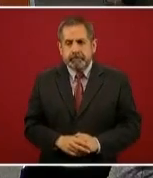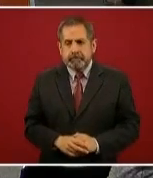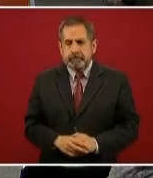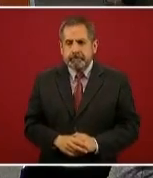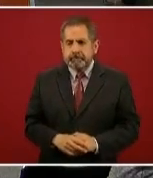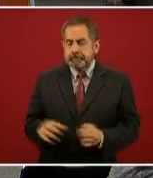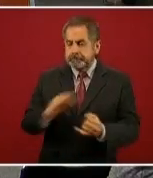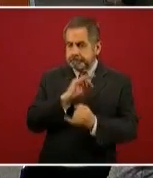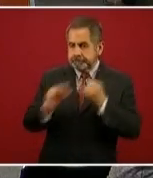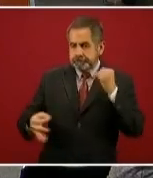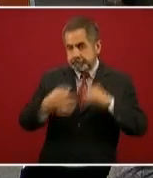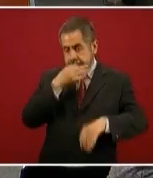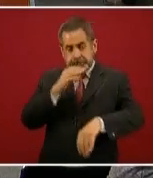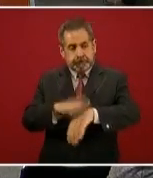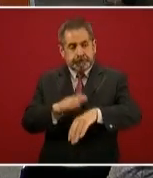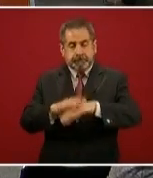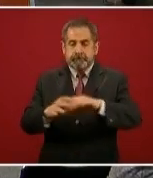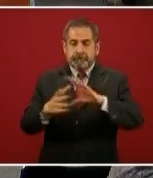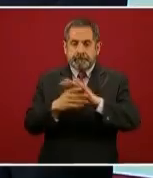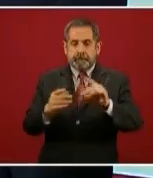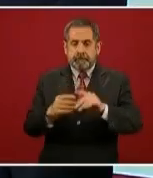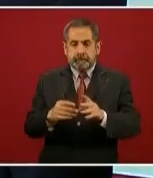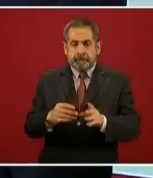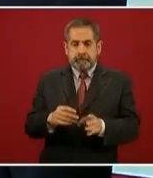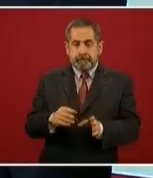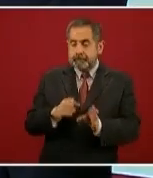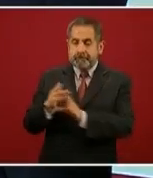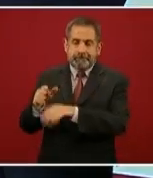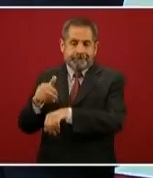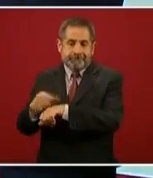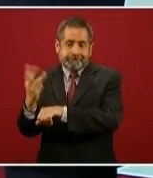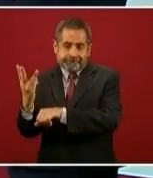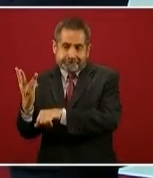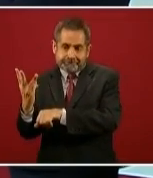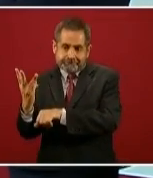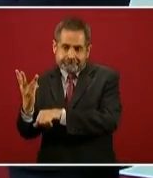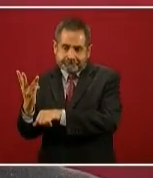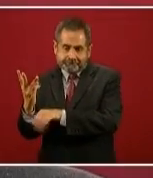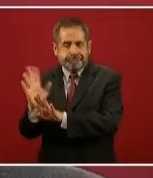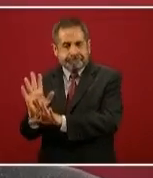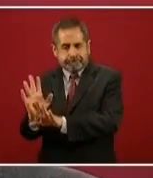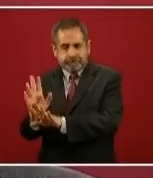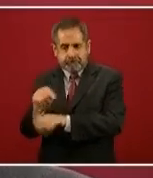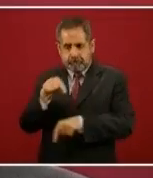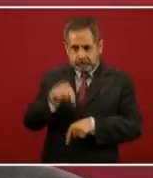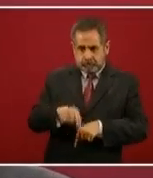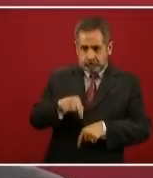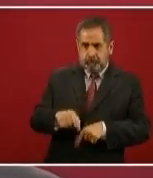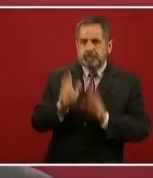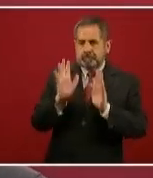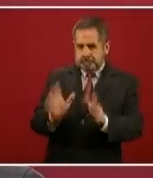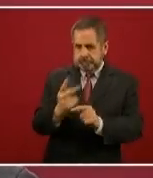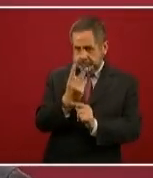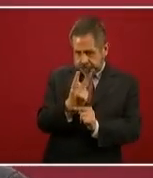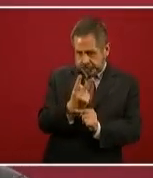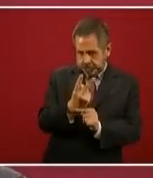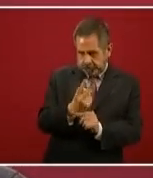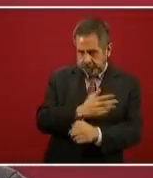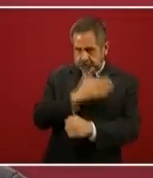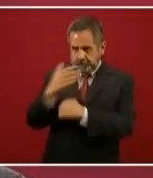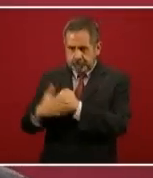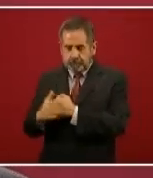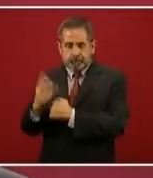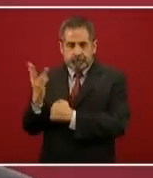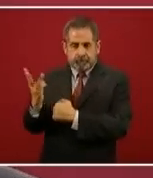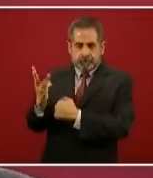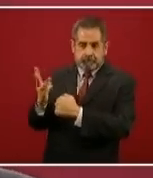último, y anticipándonos a la siguiente fase, que también vendrá, que es la fase 3, en donde pudiera existir